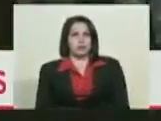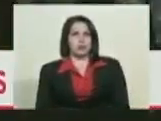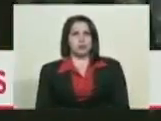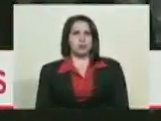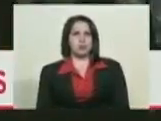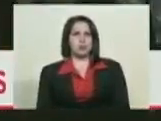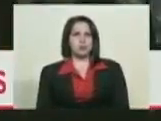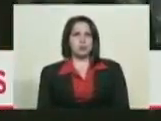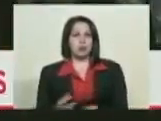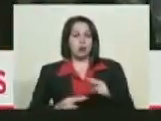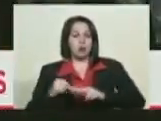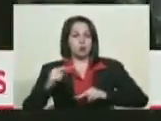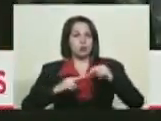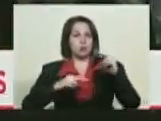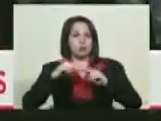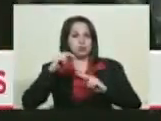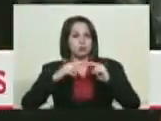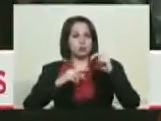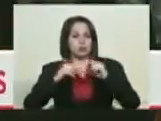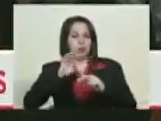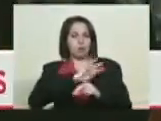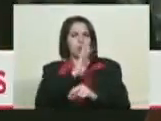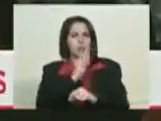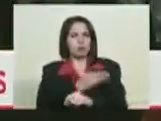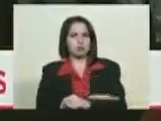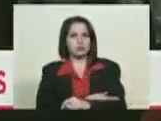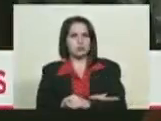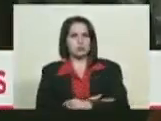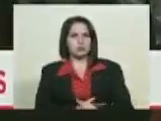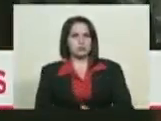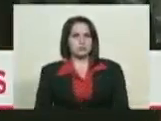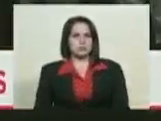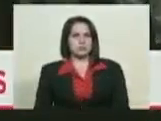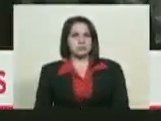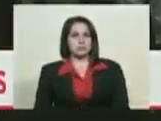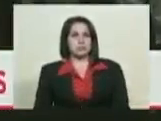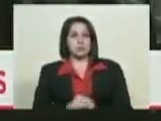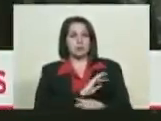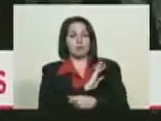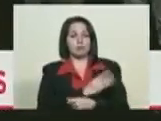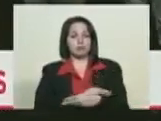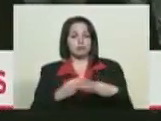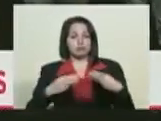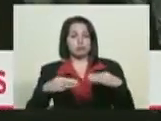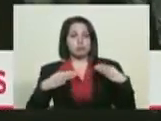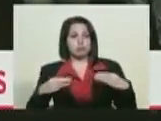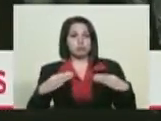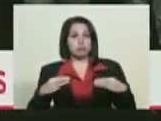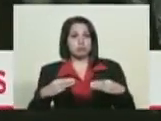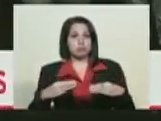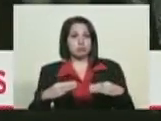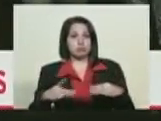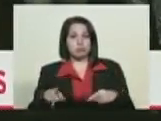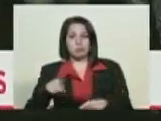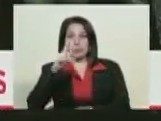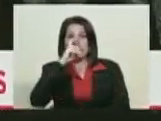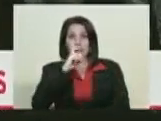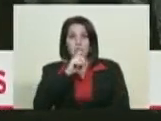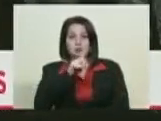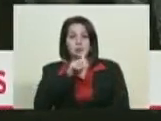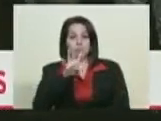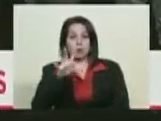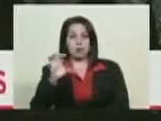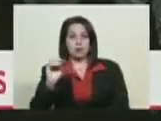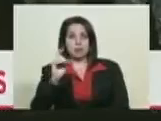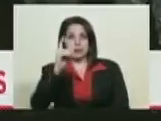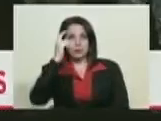ir a la construcción de un poderoso poder popular. Este año, en 140